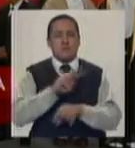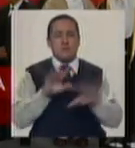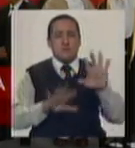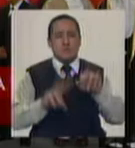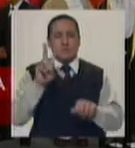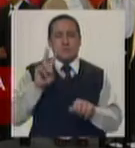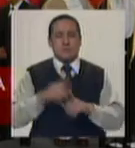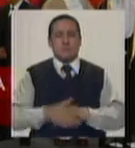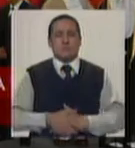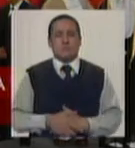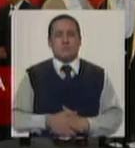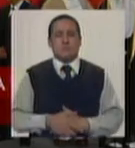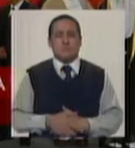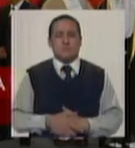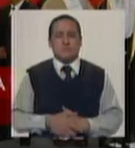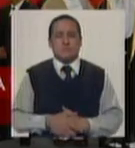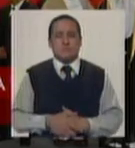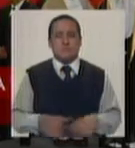2012.